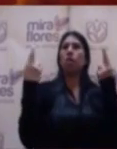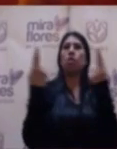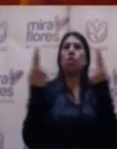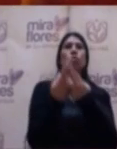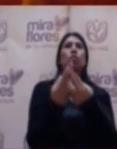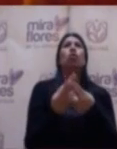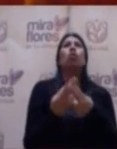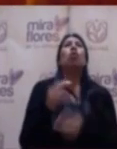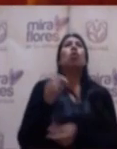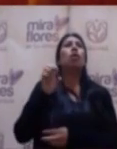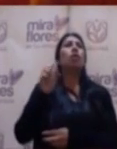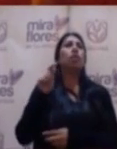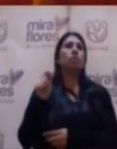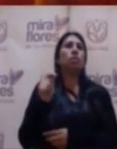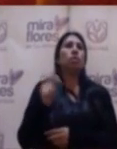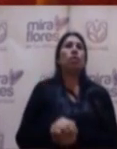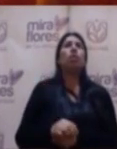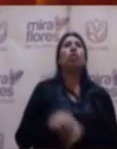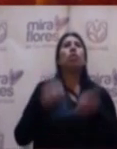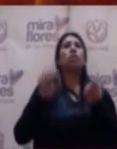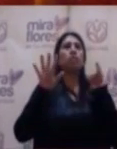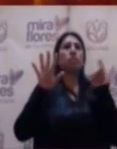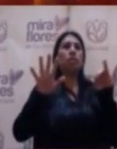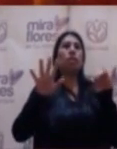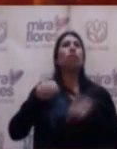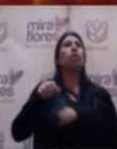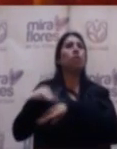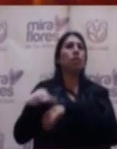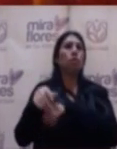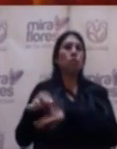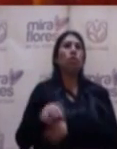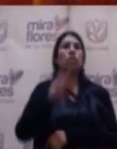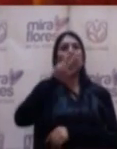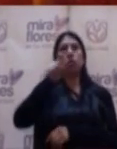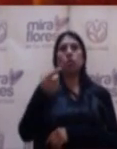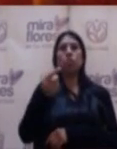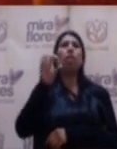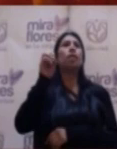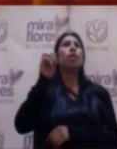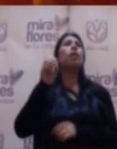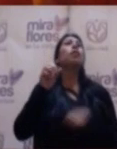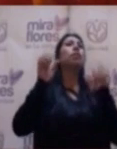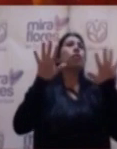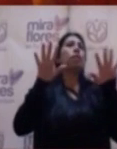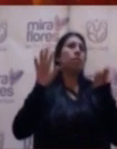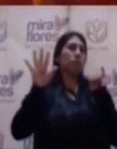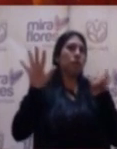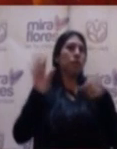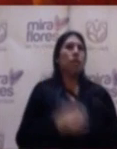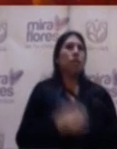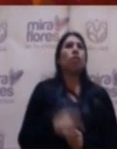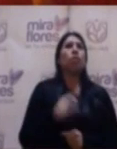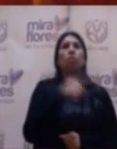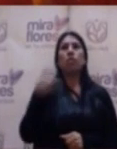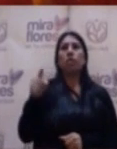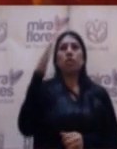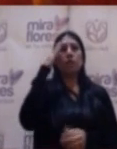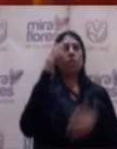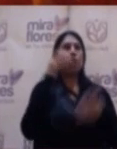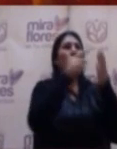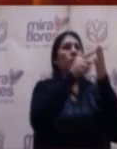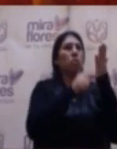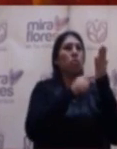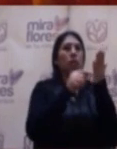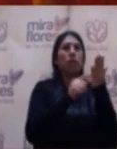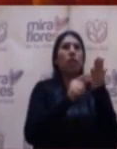extraordinaria del día 7 de julio del año 2016. Como sabemos todos, es una agenda única